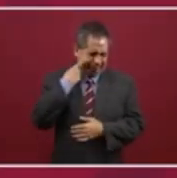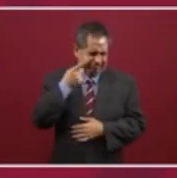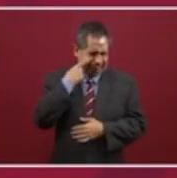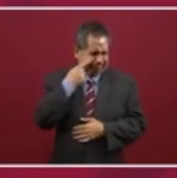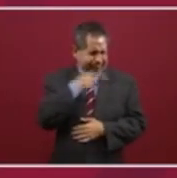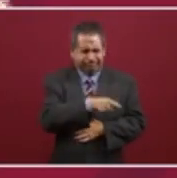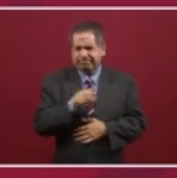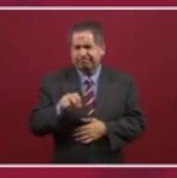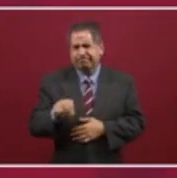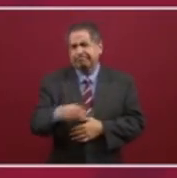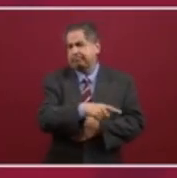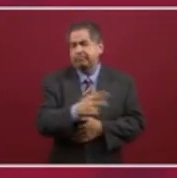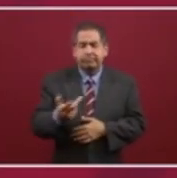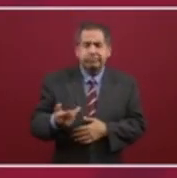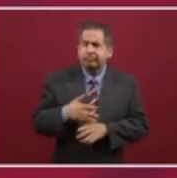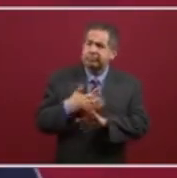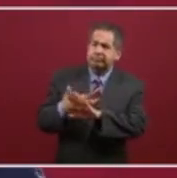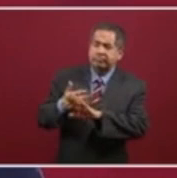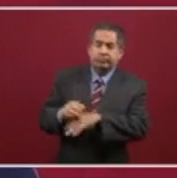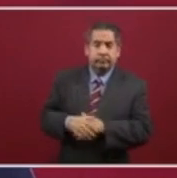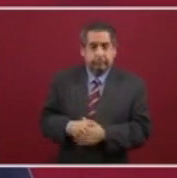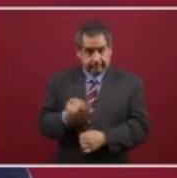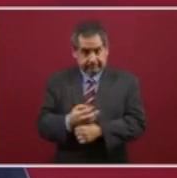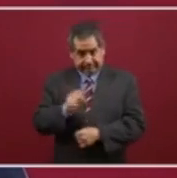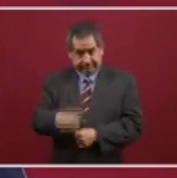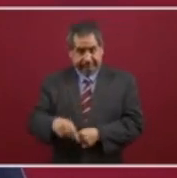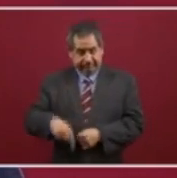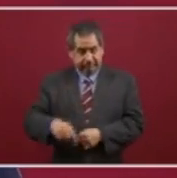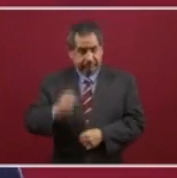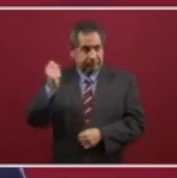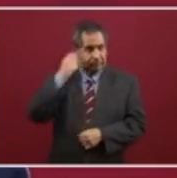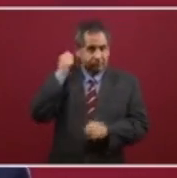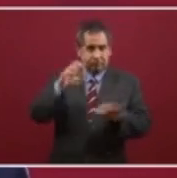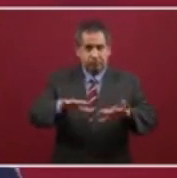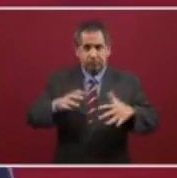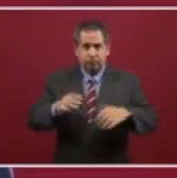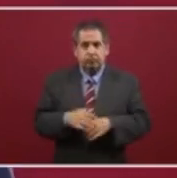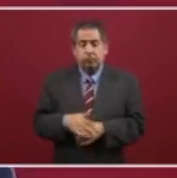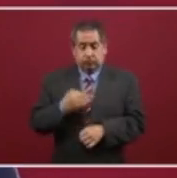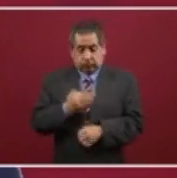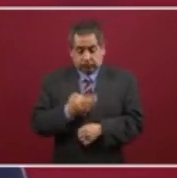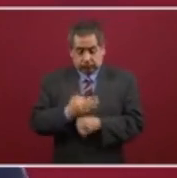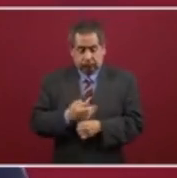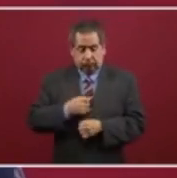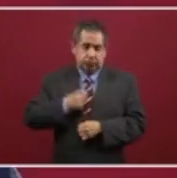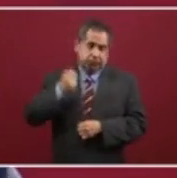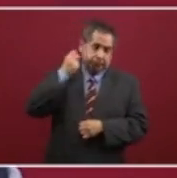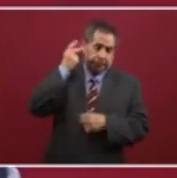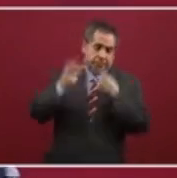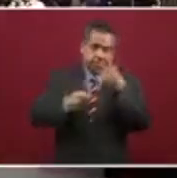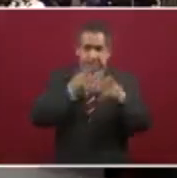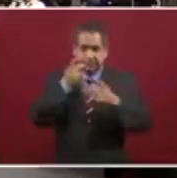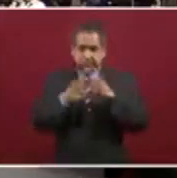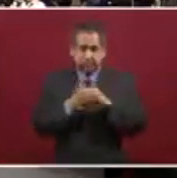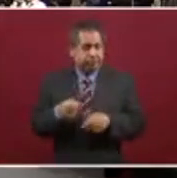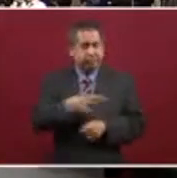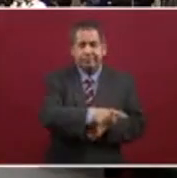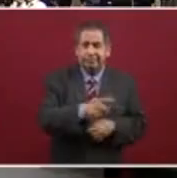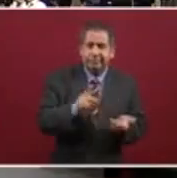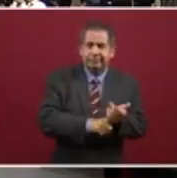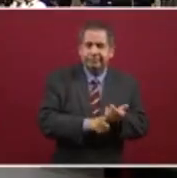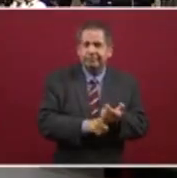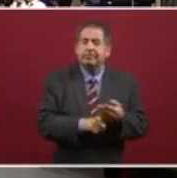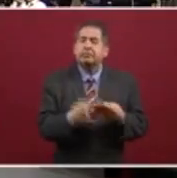Incluso la conferencia esta, estoy ahora hablando y están